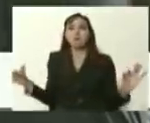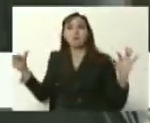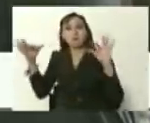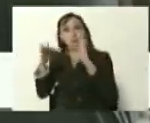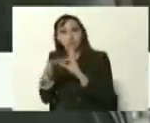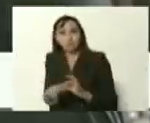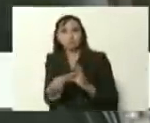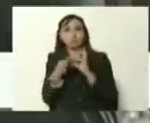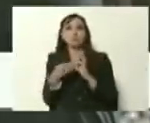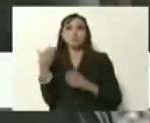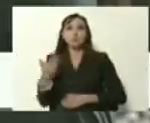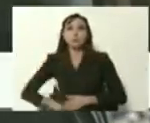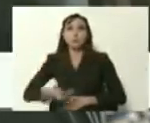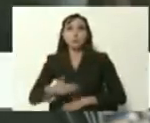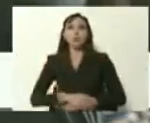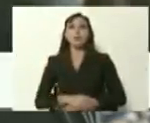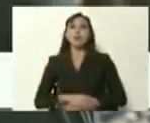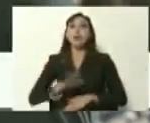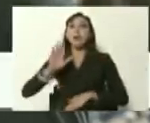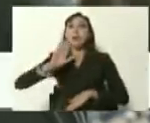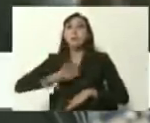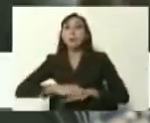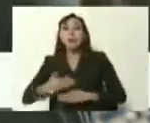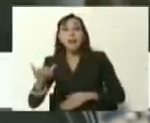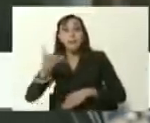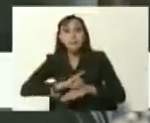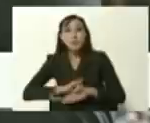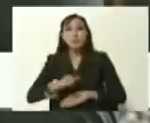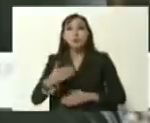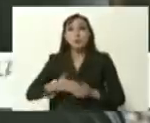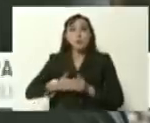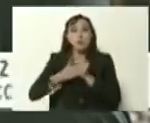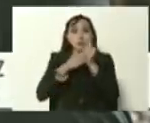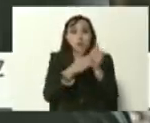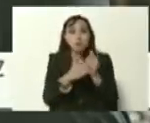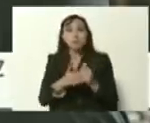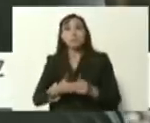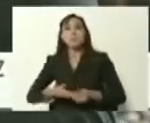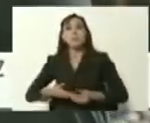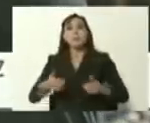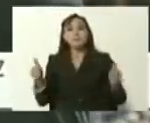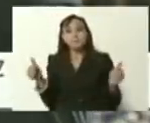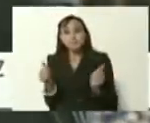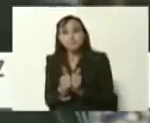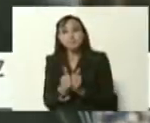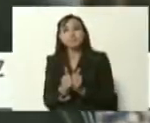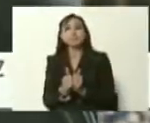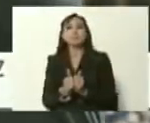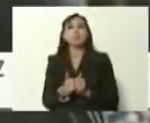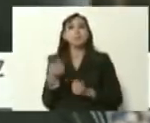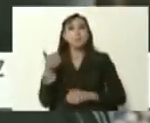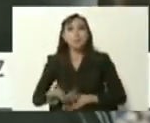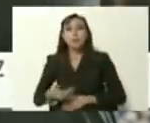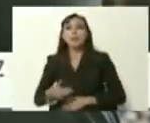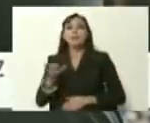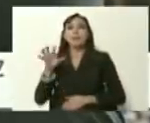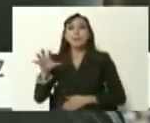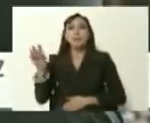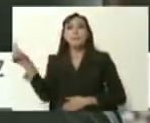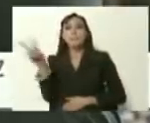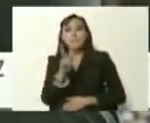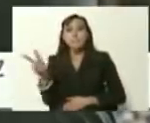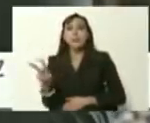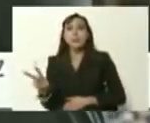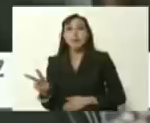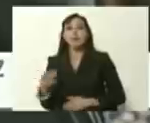está puesta para adversar a los mandatarios. La Iglesia Evangélica está puesta en una nación para ser el